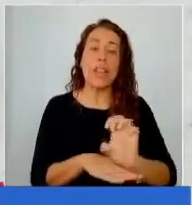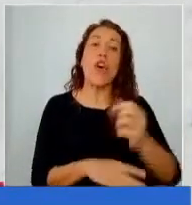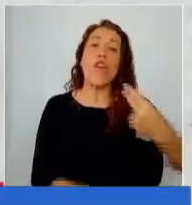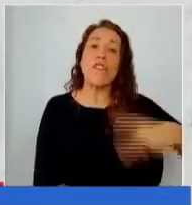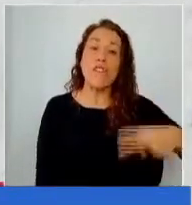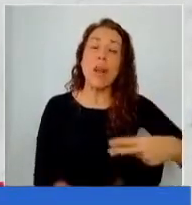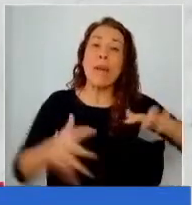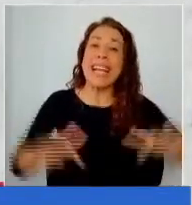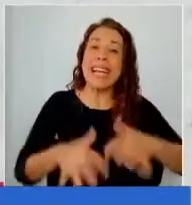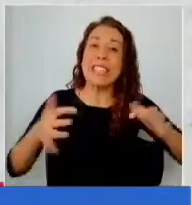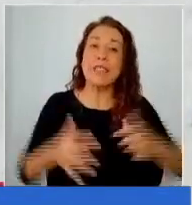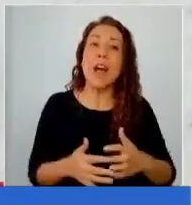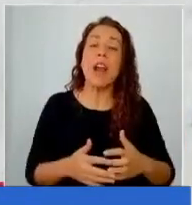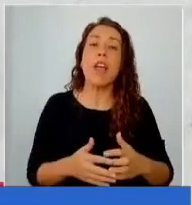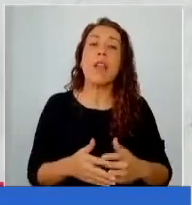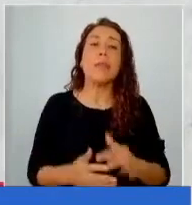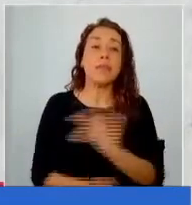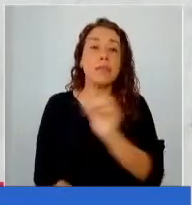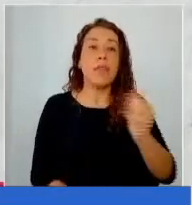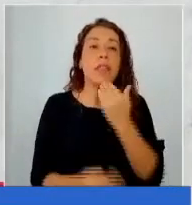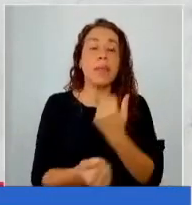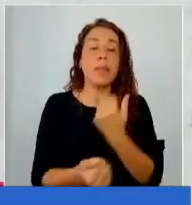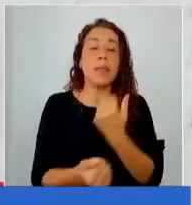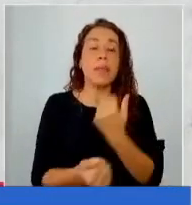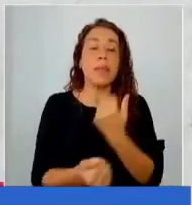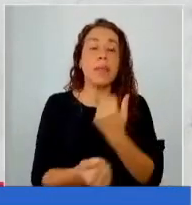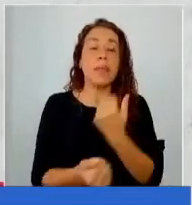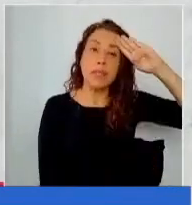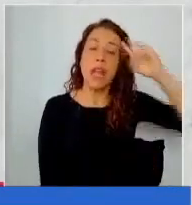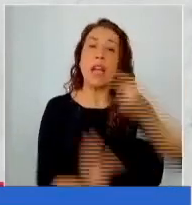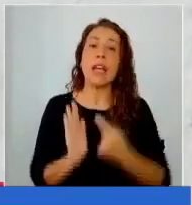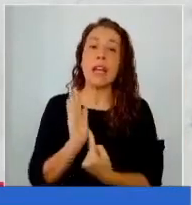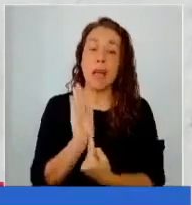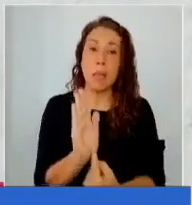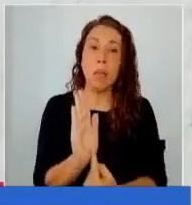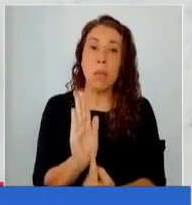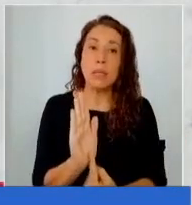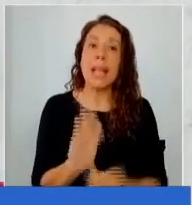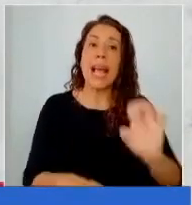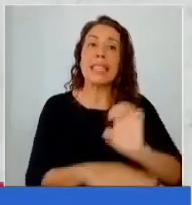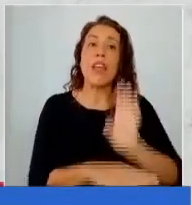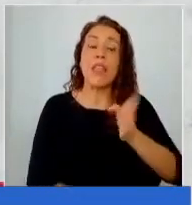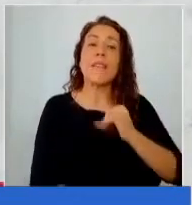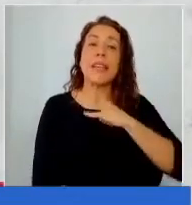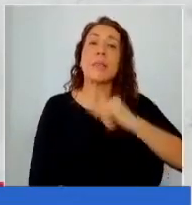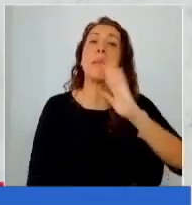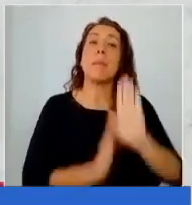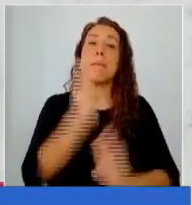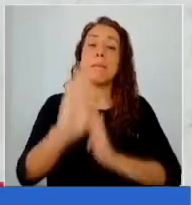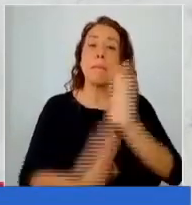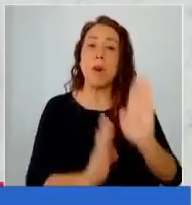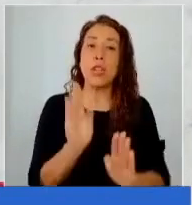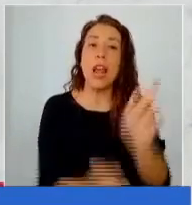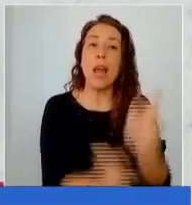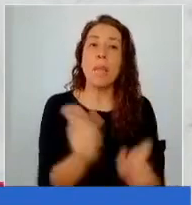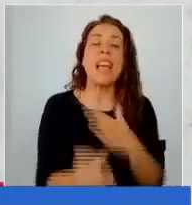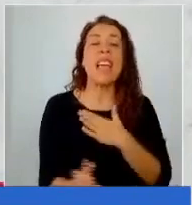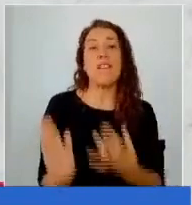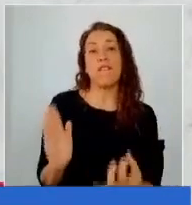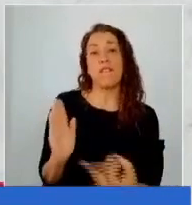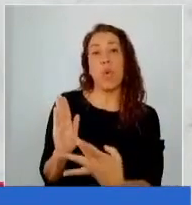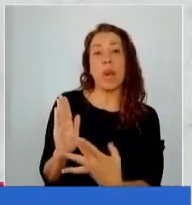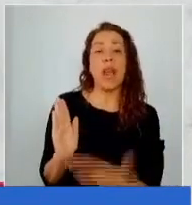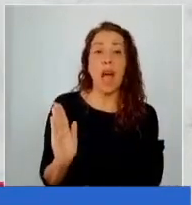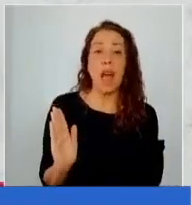de la Fuerza Armada en las policías que refleja que un estado debe siempre proteger de aquellos que tratan de vulnerarlo y desde aquí